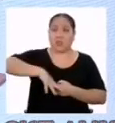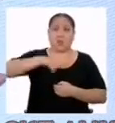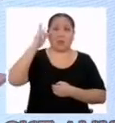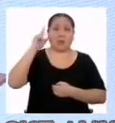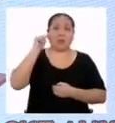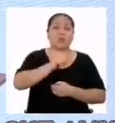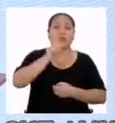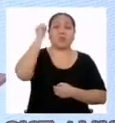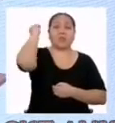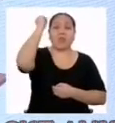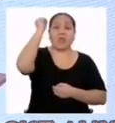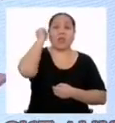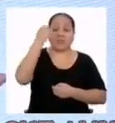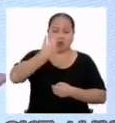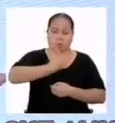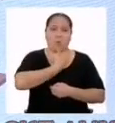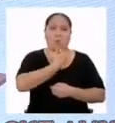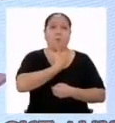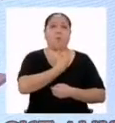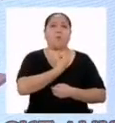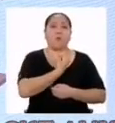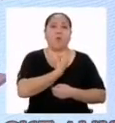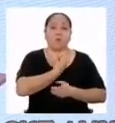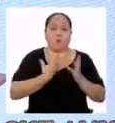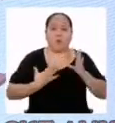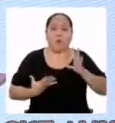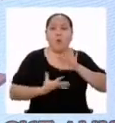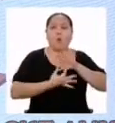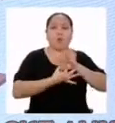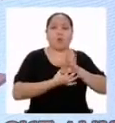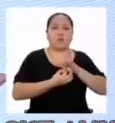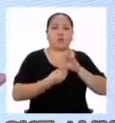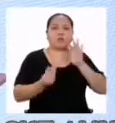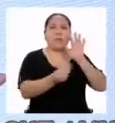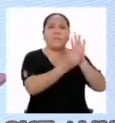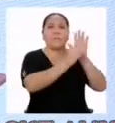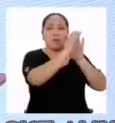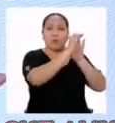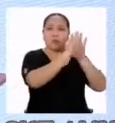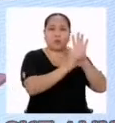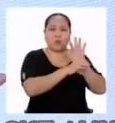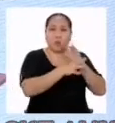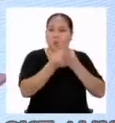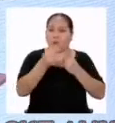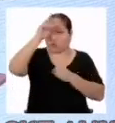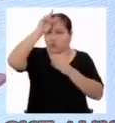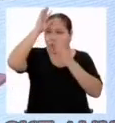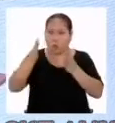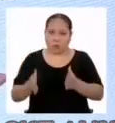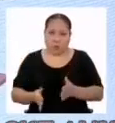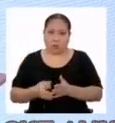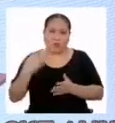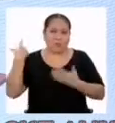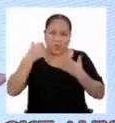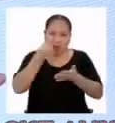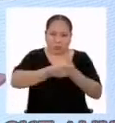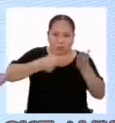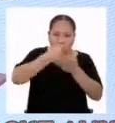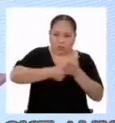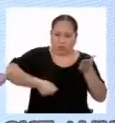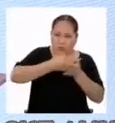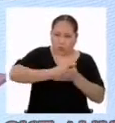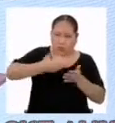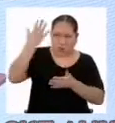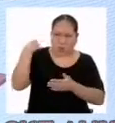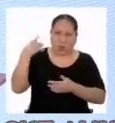un derecho inalienable que está en nuestra Constitución y muchas peruanas y peruanos lucharon por ella para que podamos